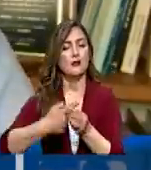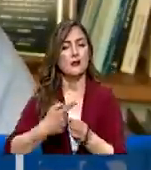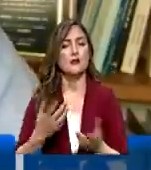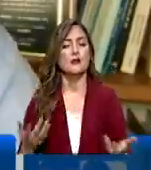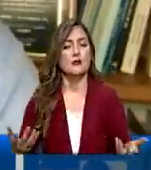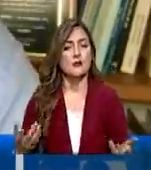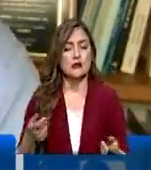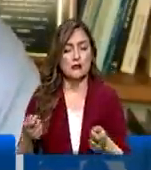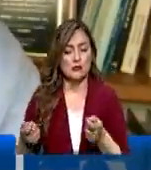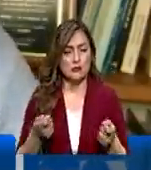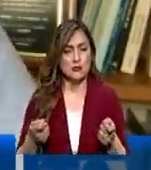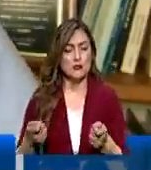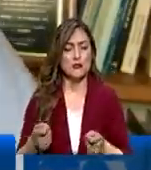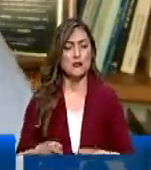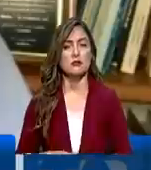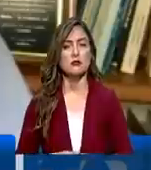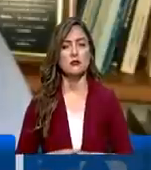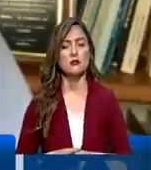momento está manejando